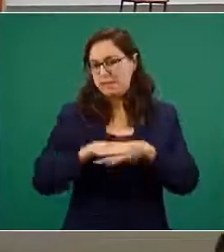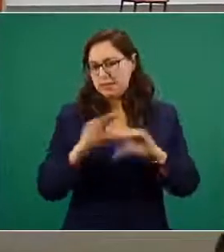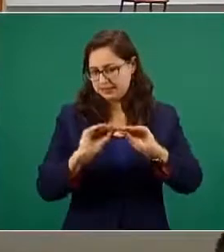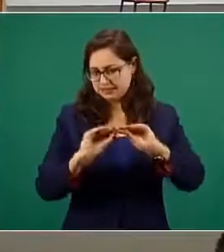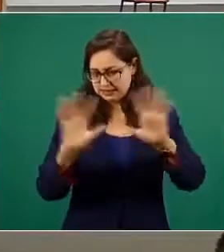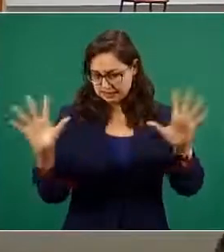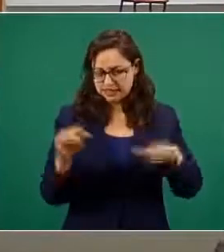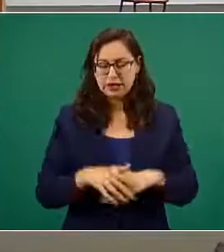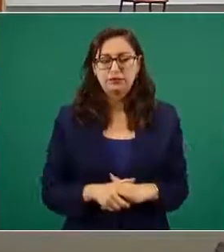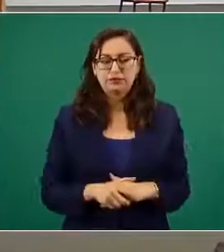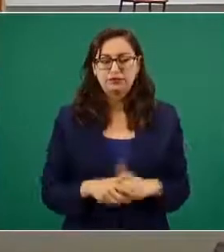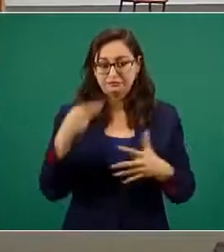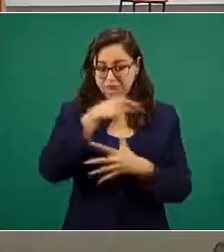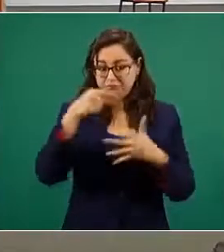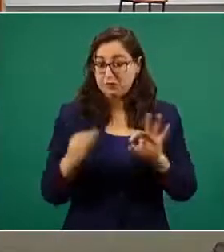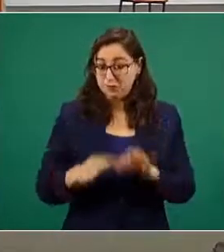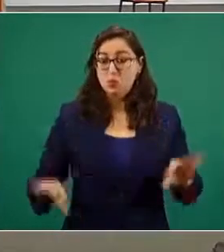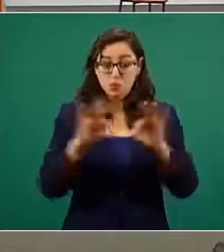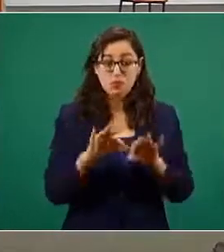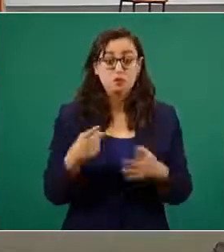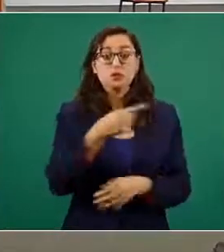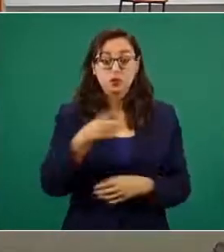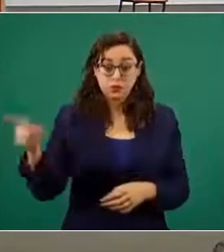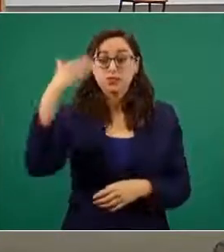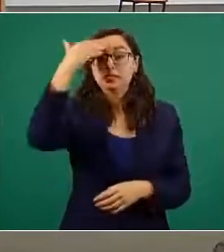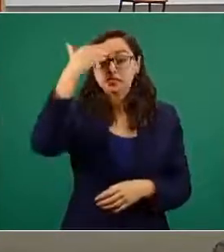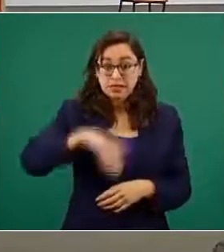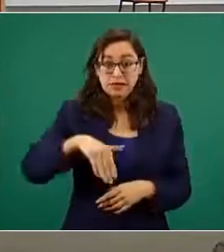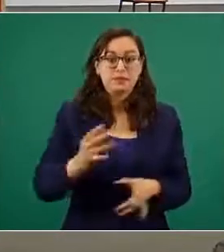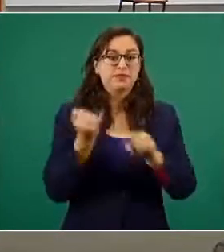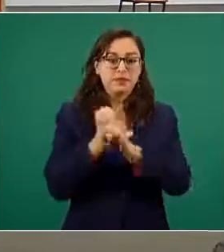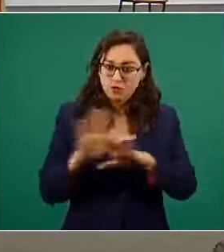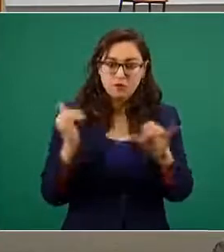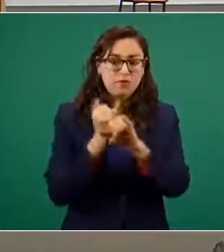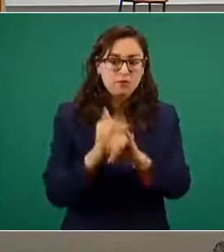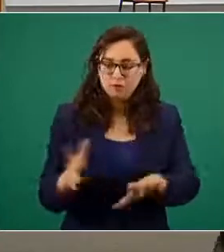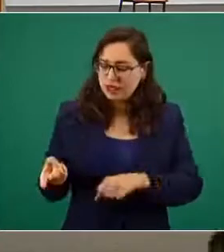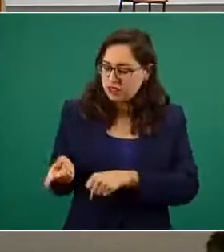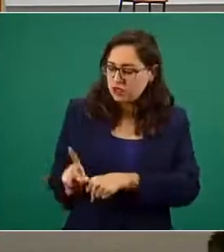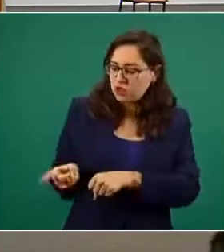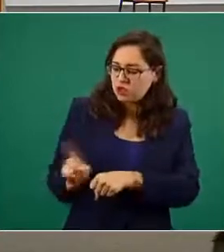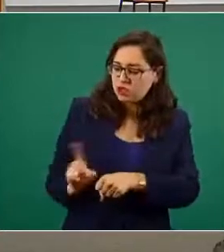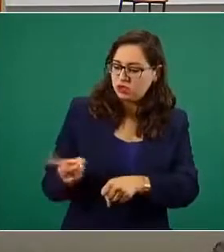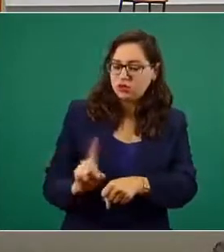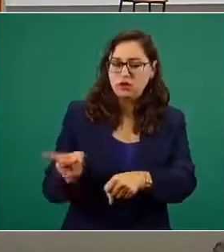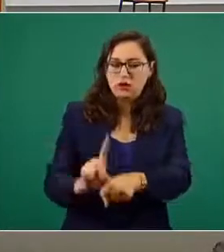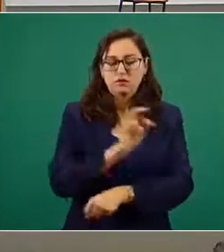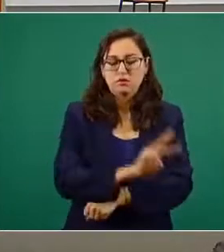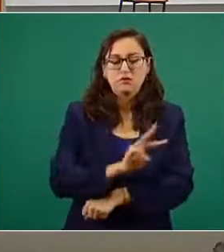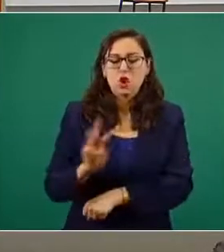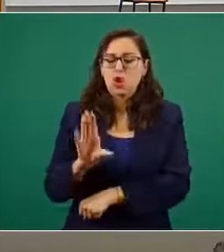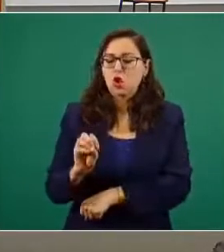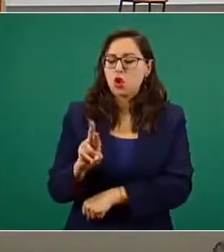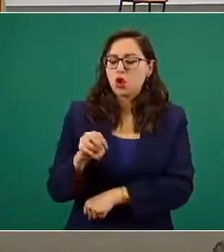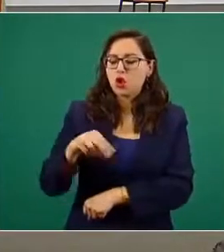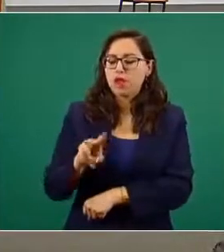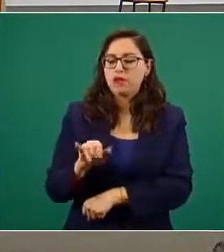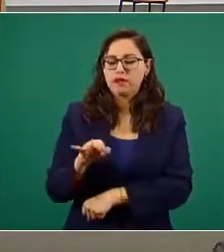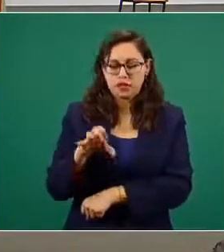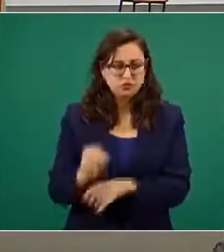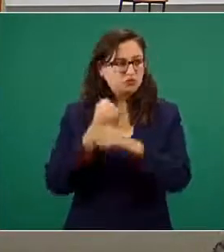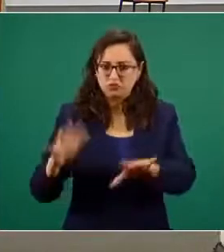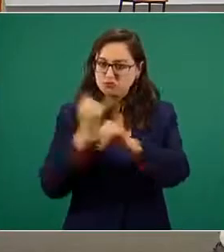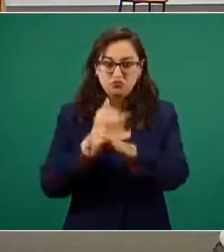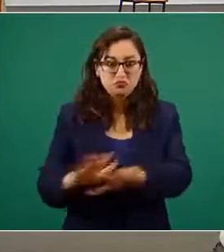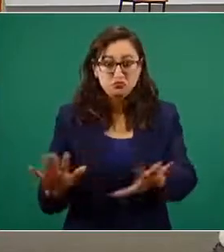enfatizar algunos aspectos que es importante destacar. Como saben, todos los informes técnicos se publican en tiempo real en el portal coronavirus.gov.mx. Toda información que hayamos presentado alguna